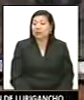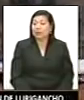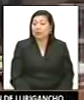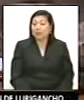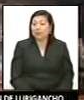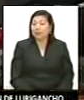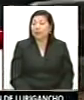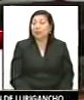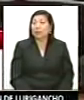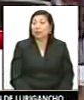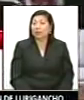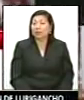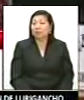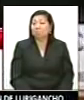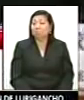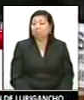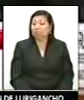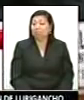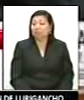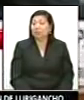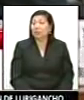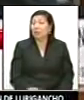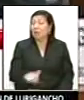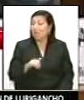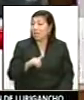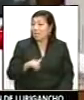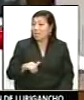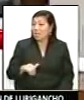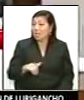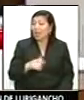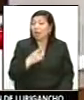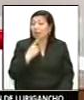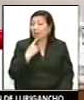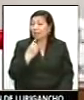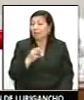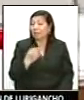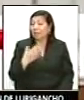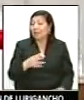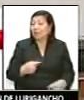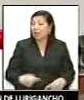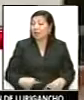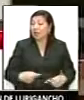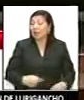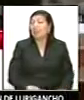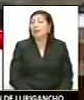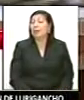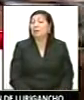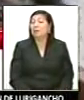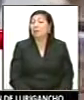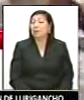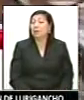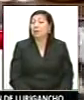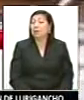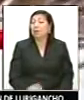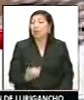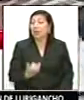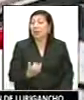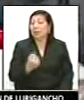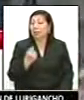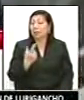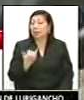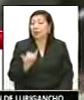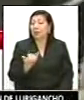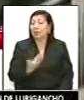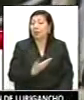Gracias, presidente. Presidente, algo breve. De la misma línea de los colegas congresistas, creo que este proyecto ya ha sido debatido, ¿no? Y acá lo sorprendente es que